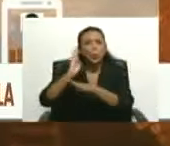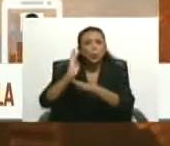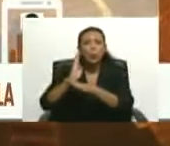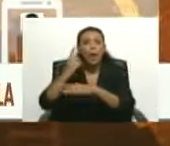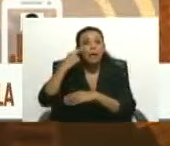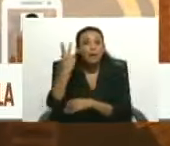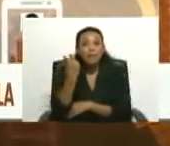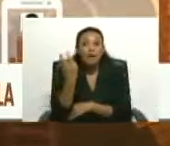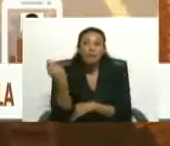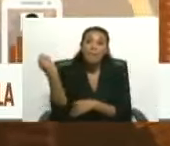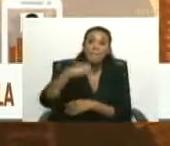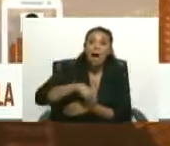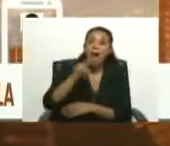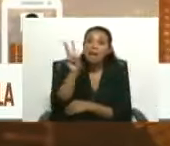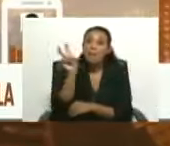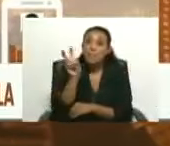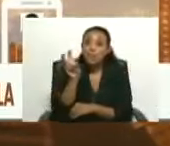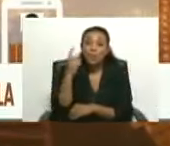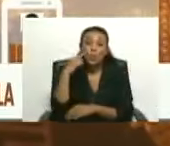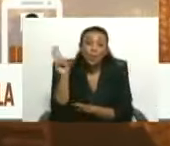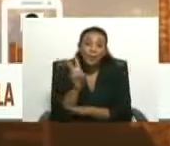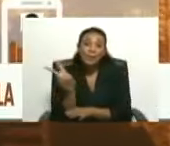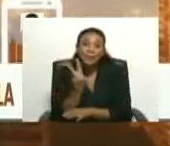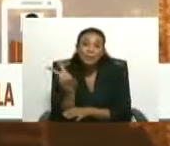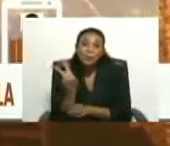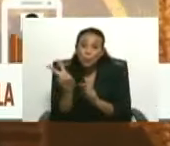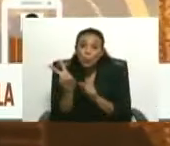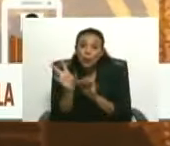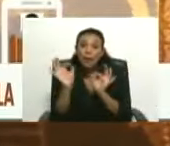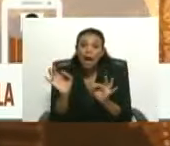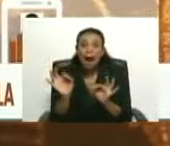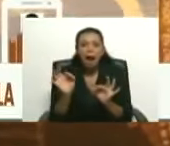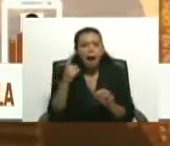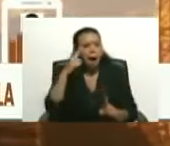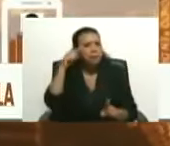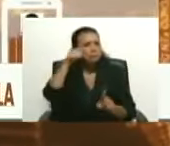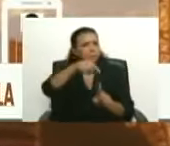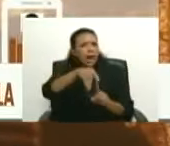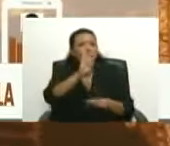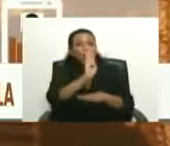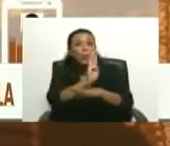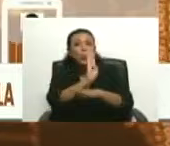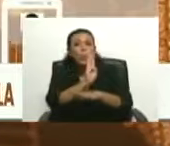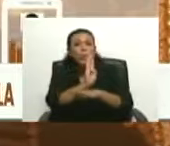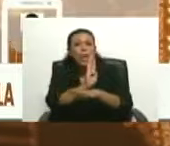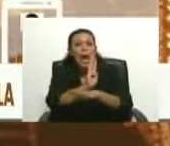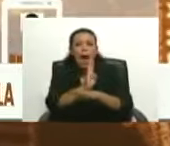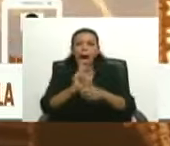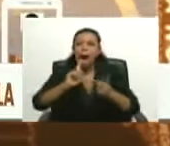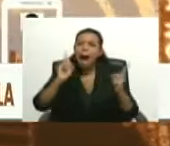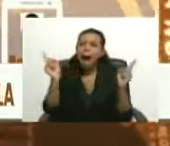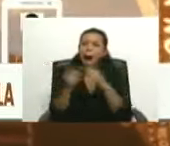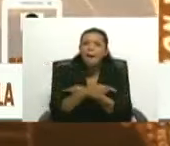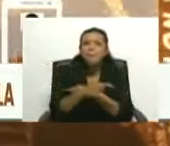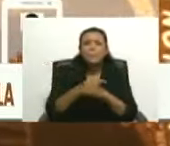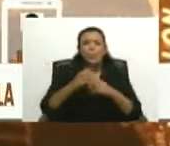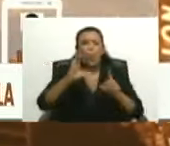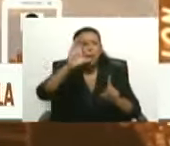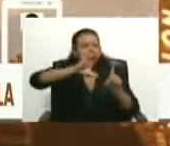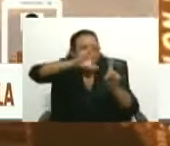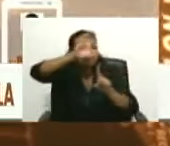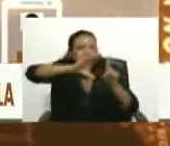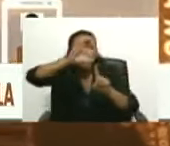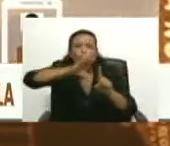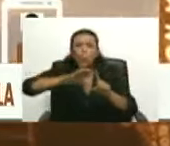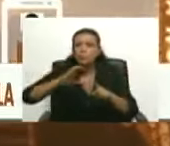falta en Venezuela, una fuerza política que asumiera la causa de la ecología, la lucha contra el cambio climático, contra la emergencia